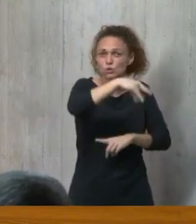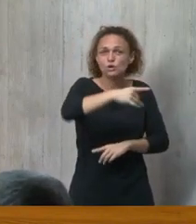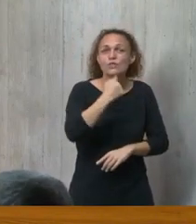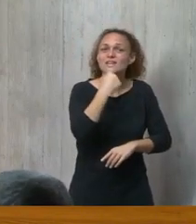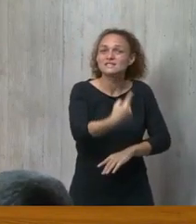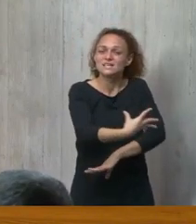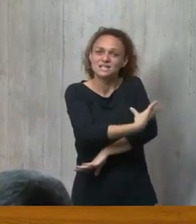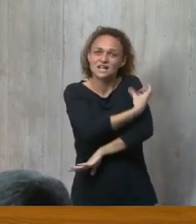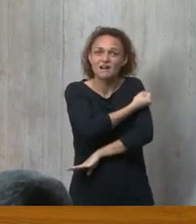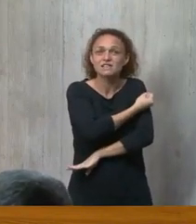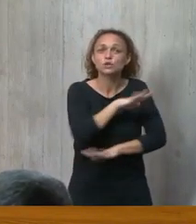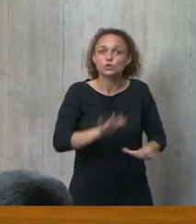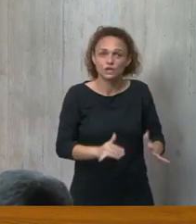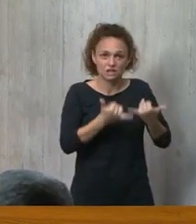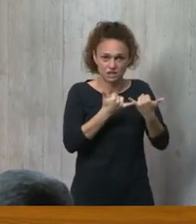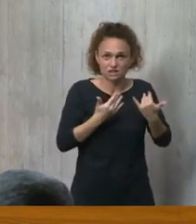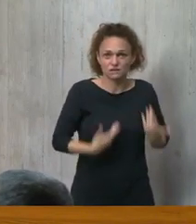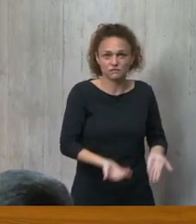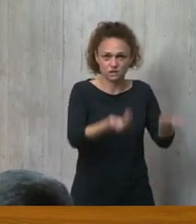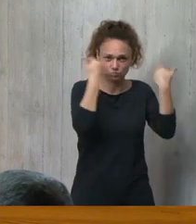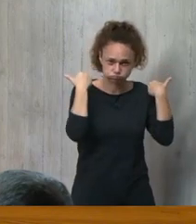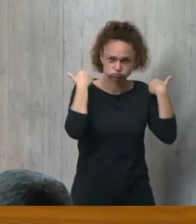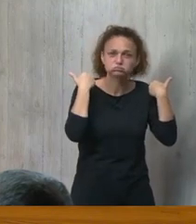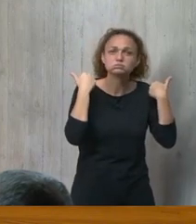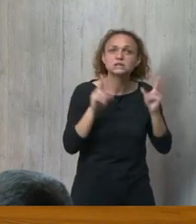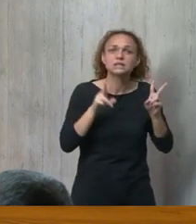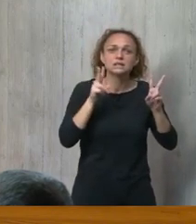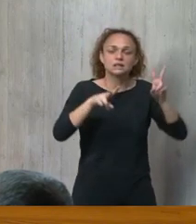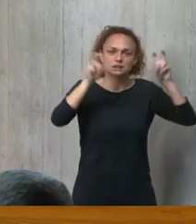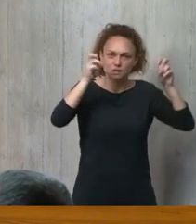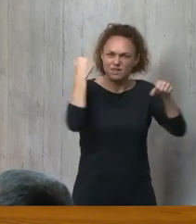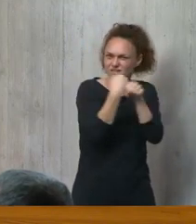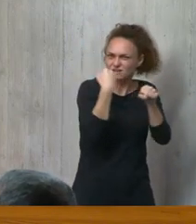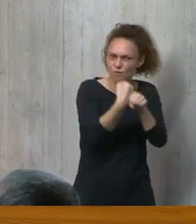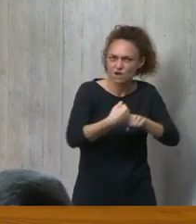llevado desde el inicio la dirección en tierra de todos los operativos